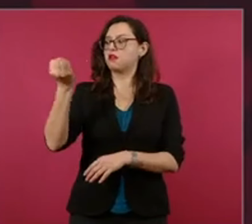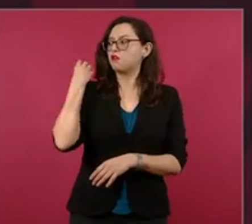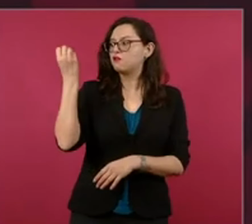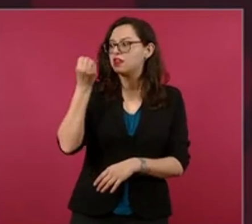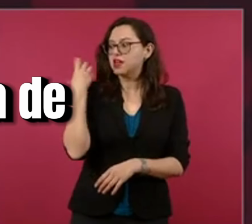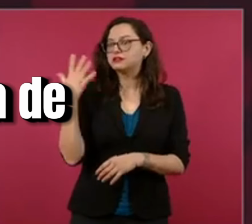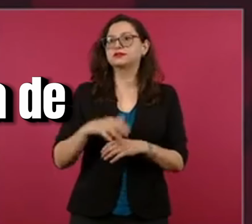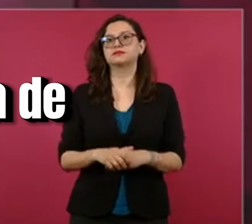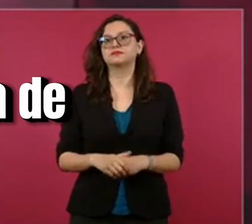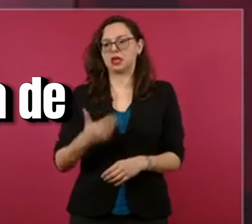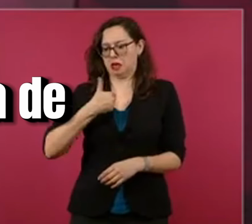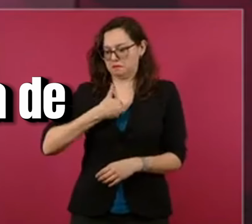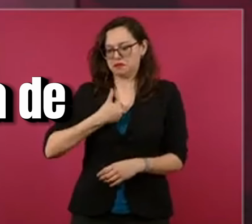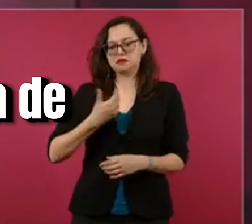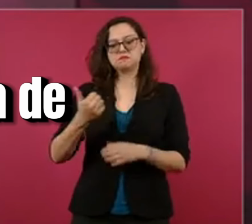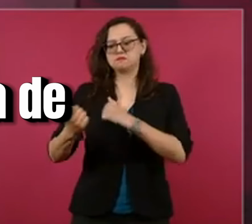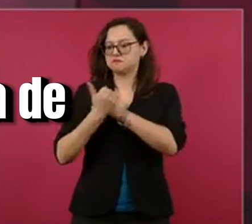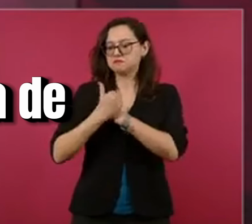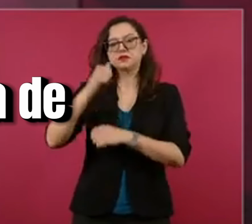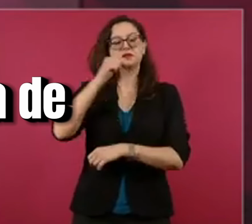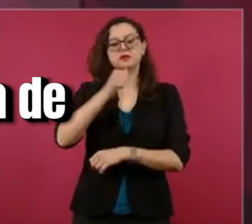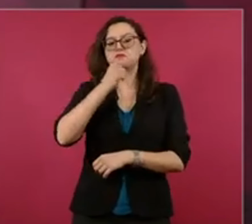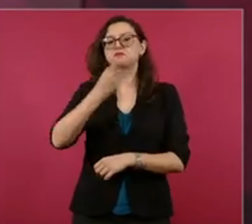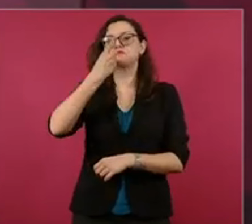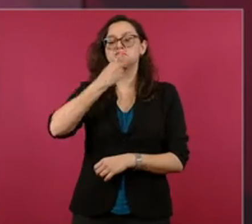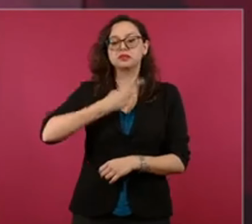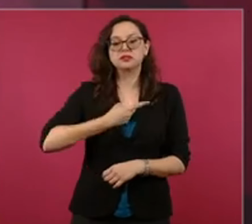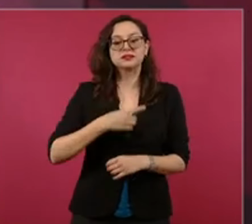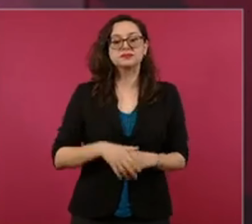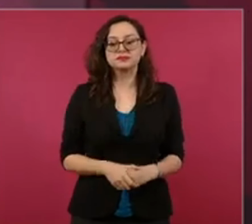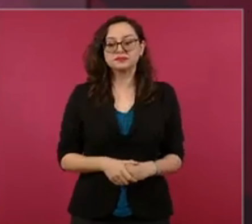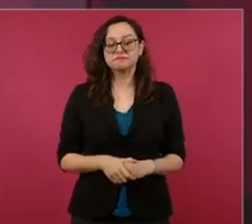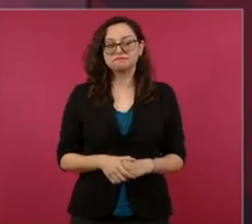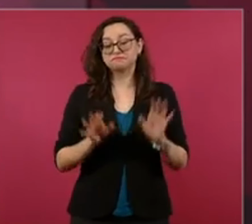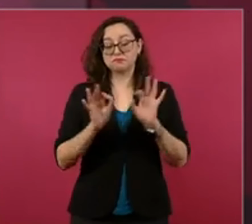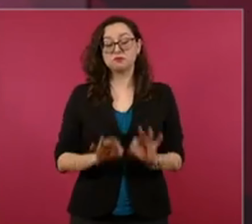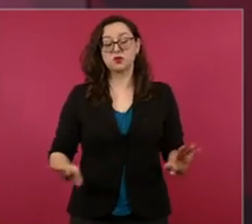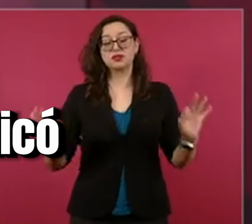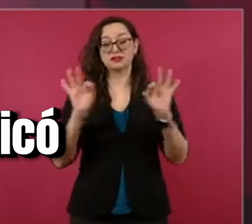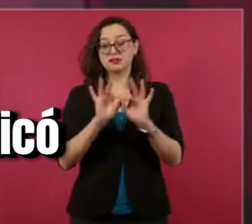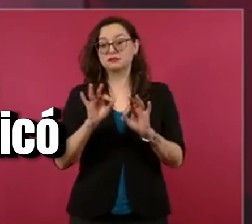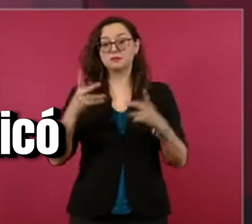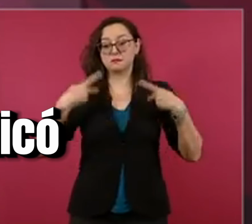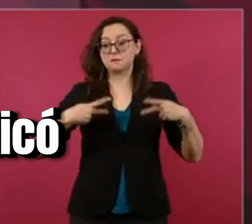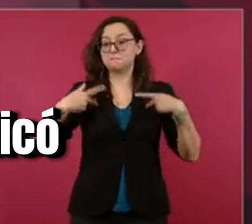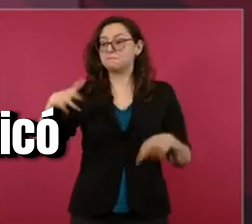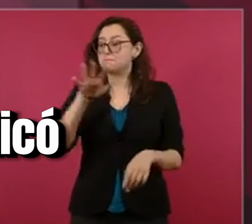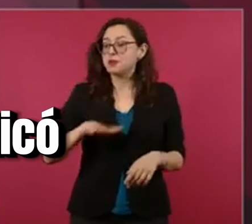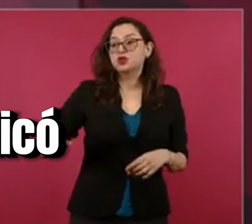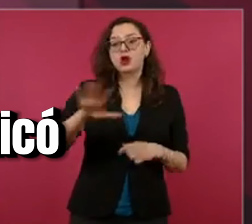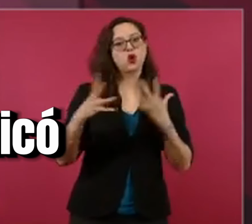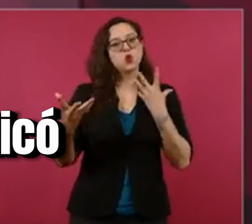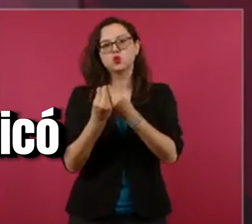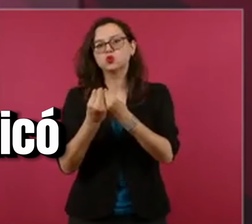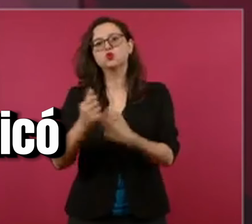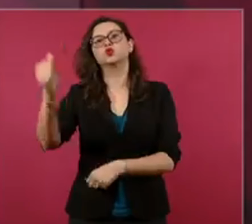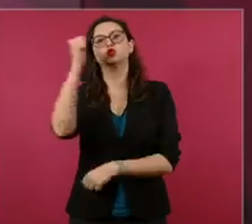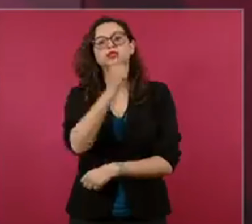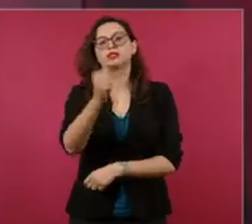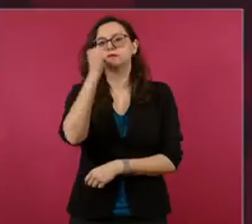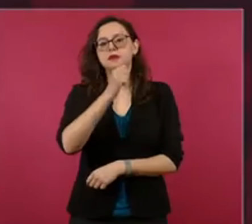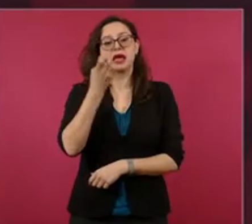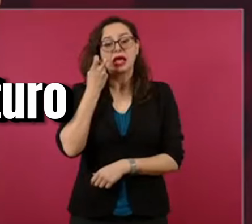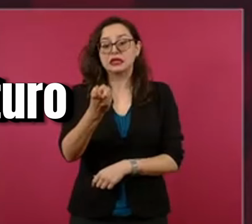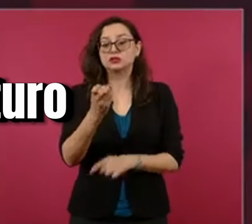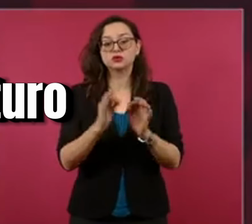también, la importancia de siempre estar cerca de nuestro pueblo, del pueblo de México, de lo que eso significa y lo que significó